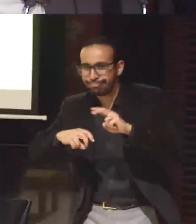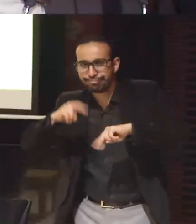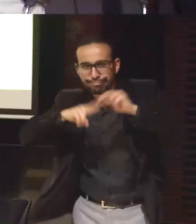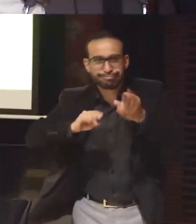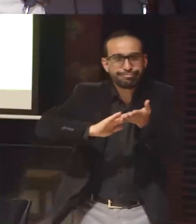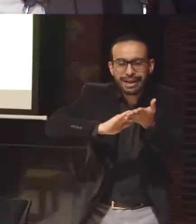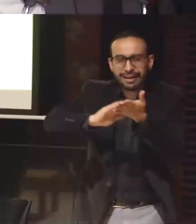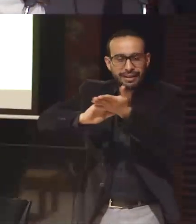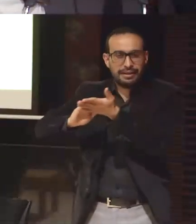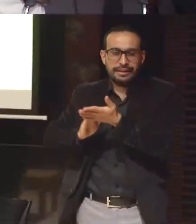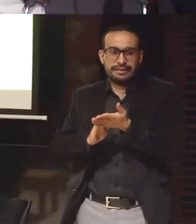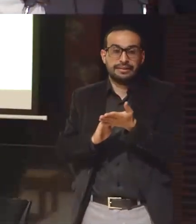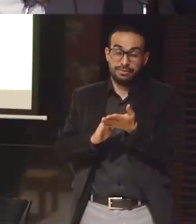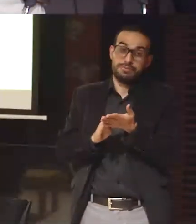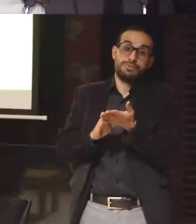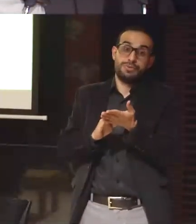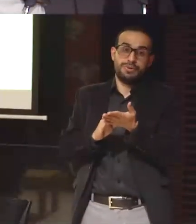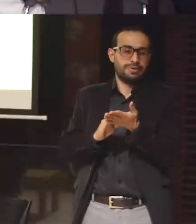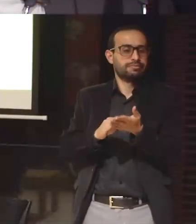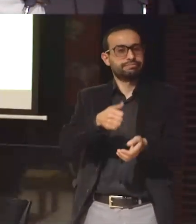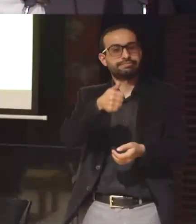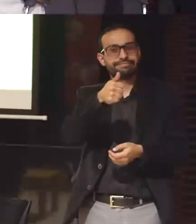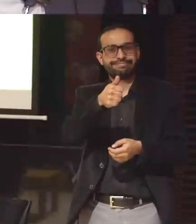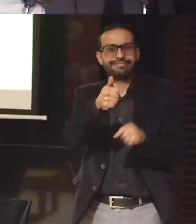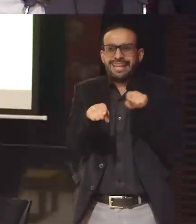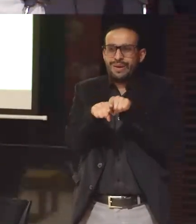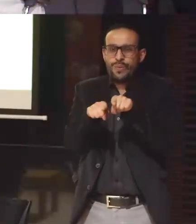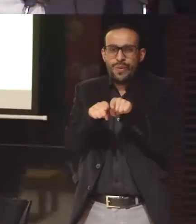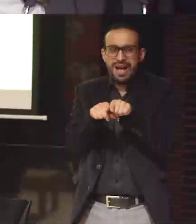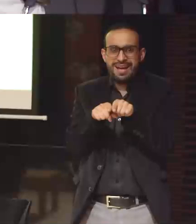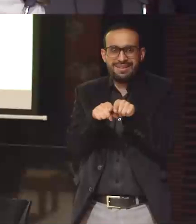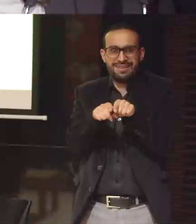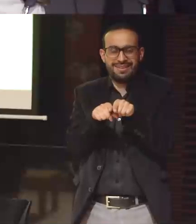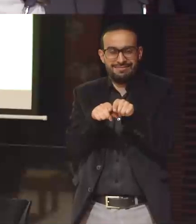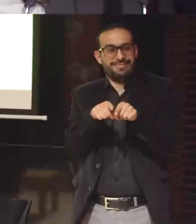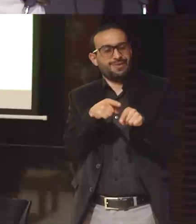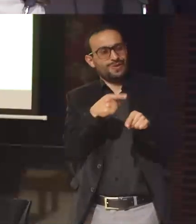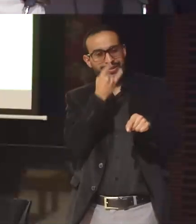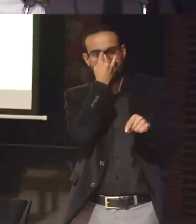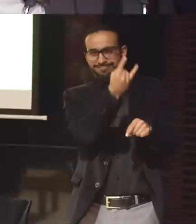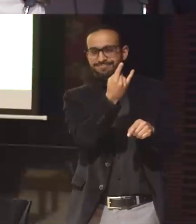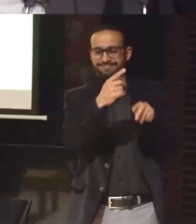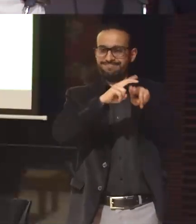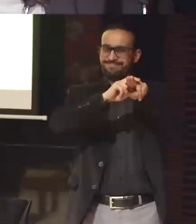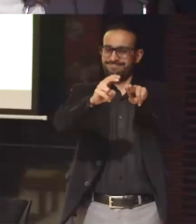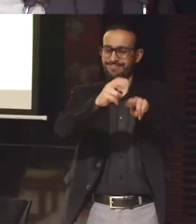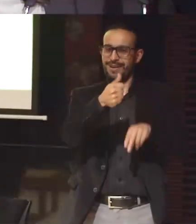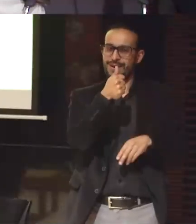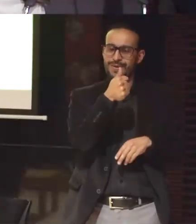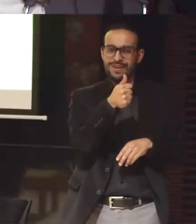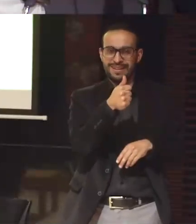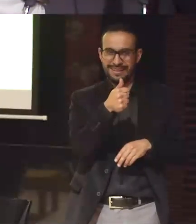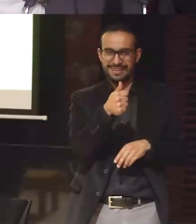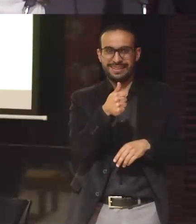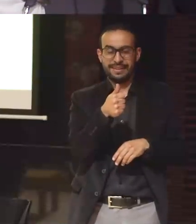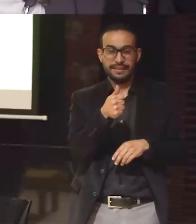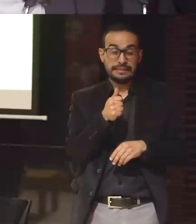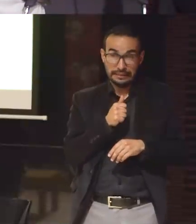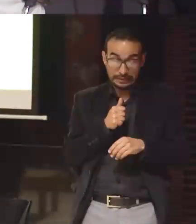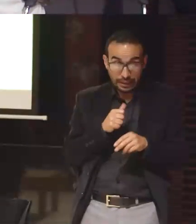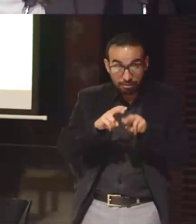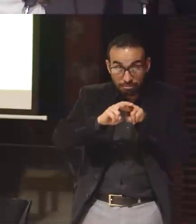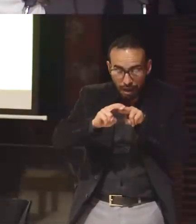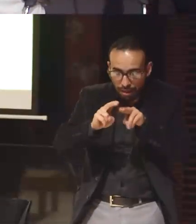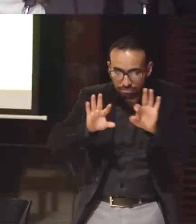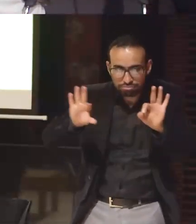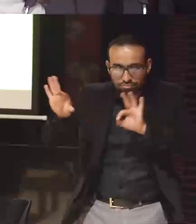va generando ahí unos ganchitos y unas anclas de que yo me vaya enamorando del proyecto. Y es que la capacidad de empleabilidad que tiene el proyecto es muy